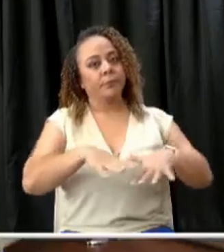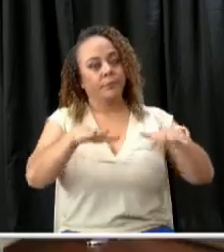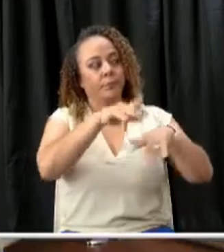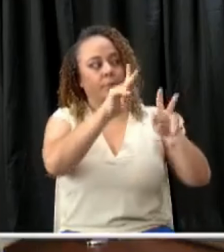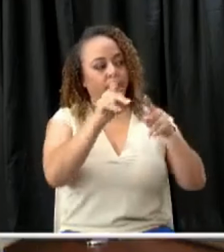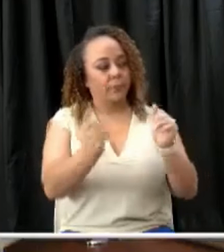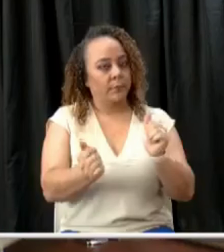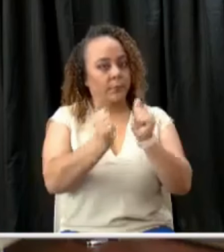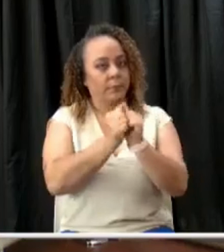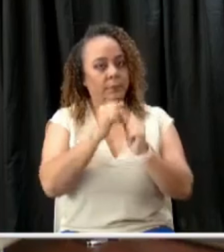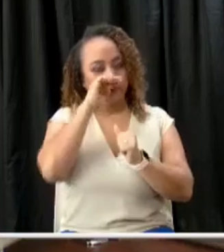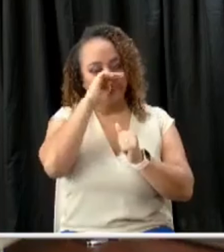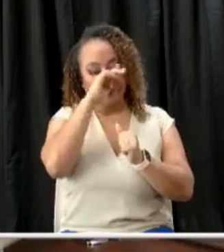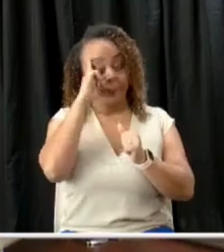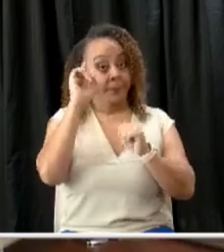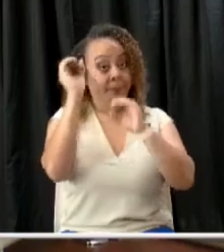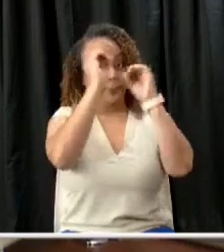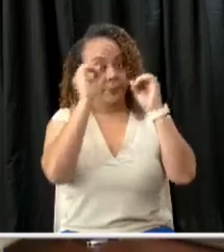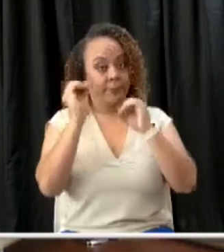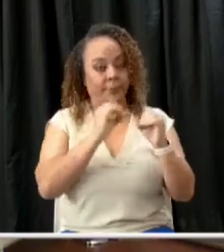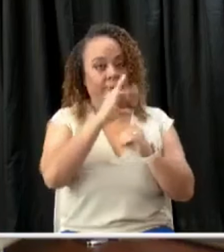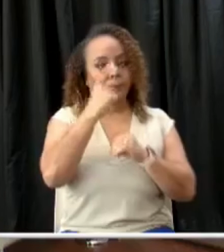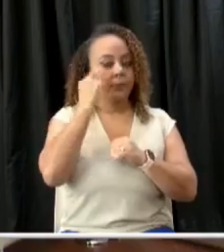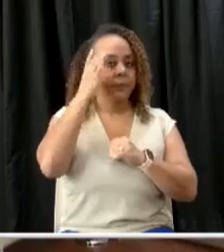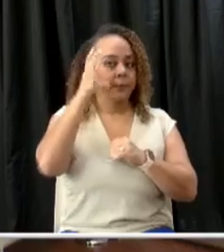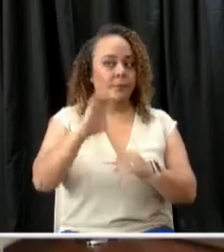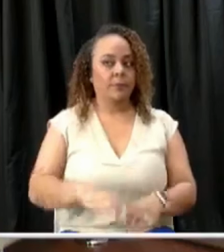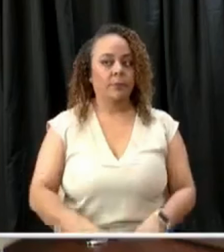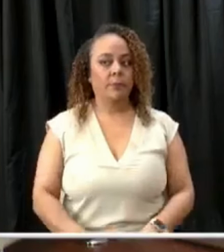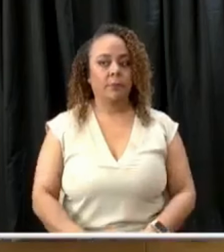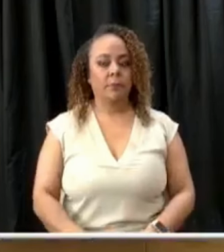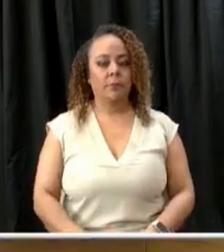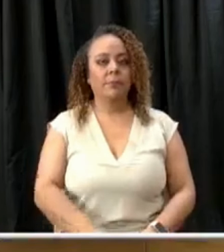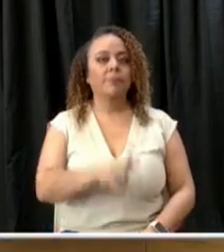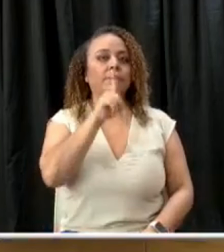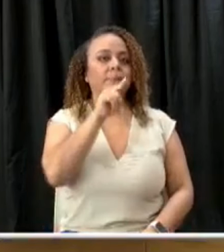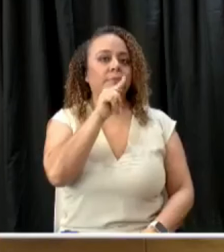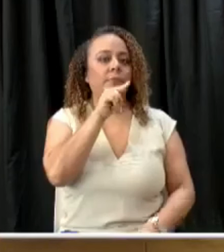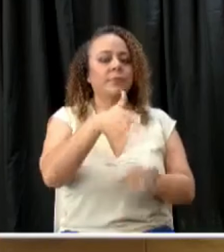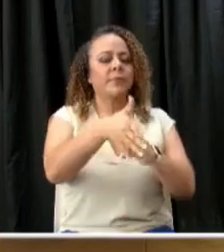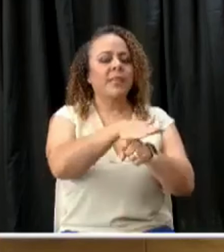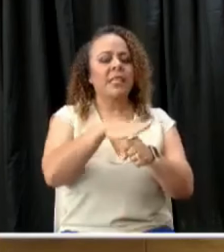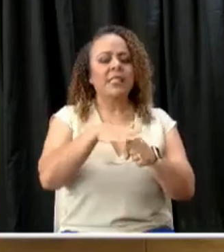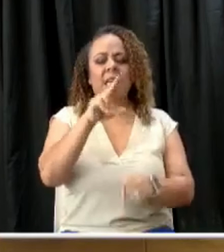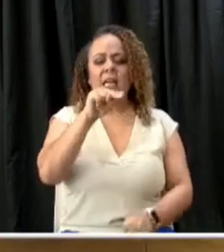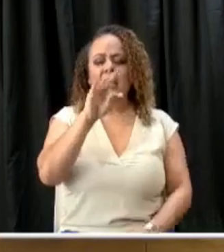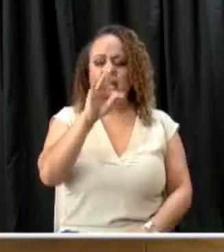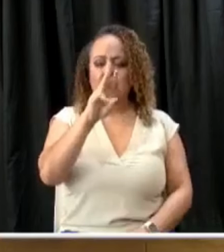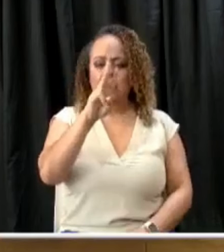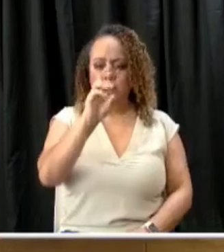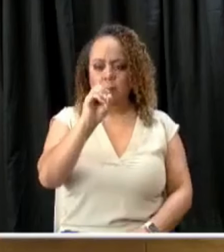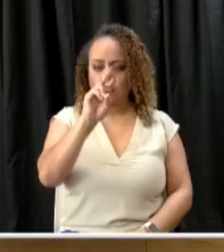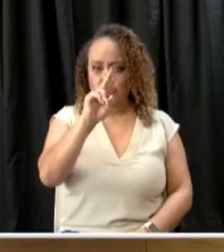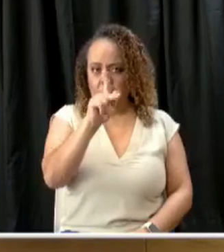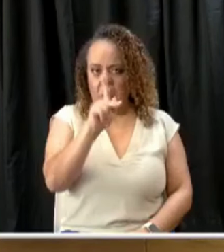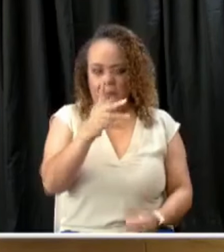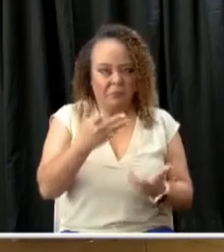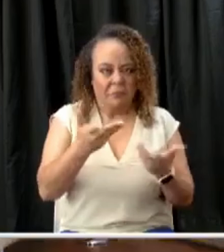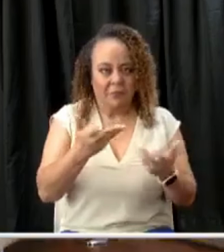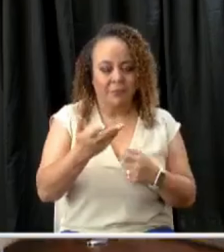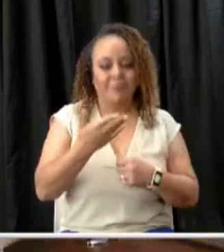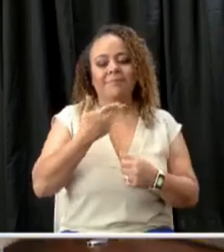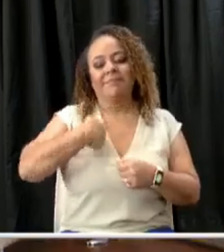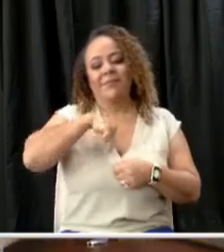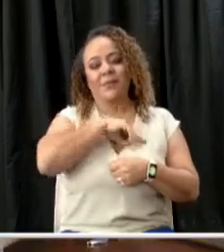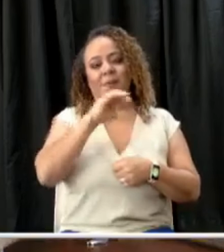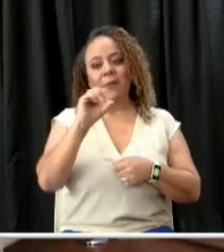que nos acompaña, claro, por el Zoom y por el Facebook, ¿quién es la Isla Network? Nosotros somos una